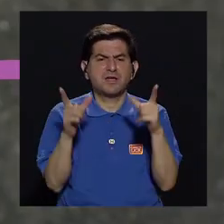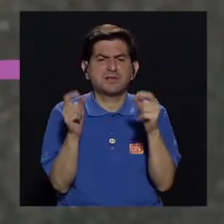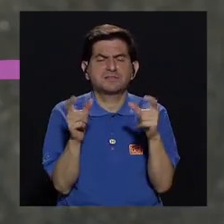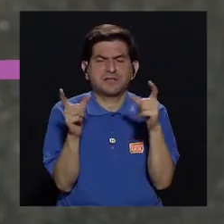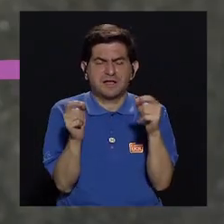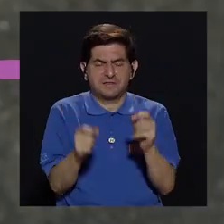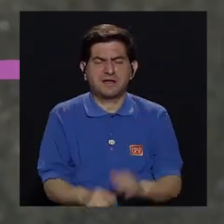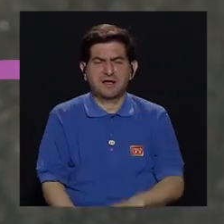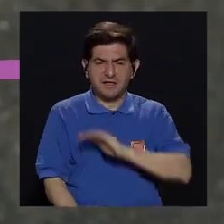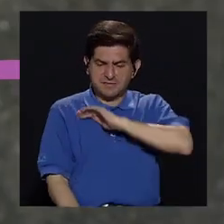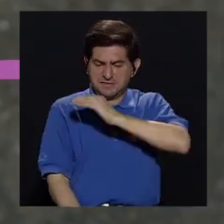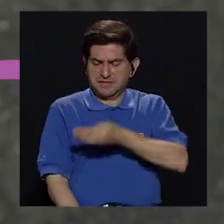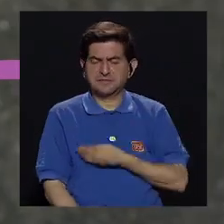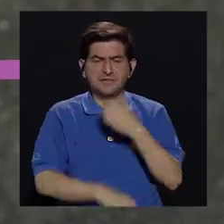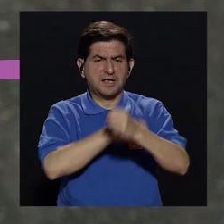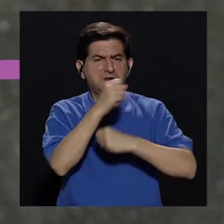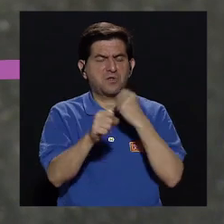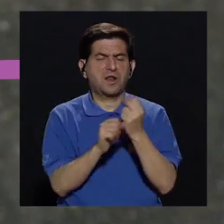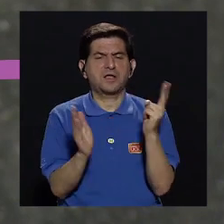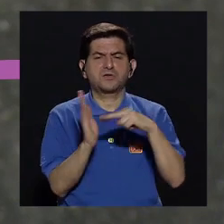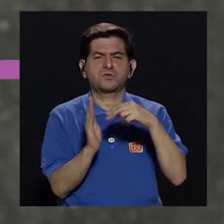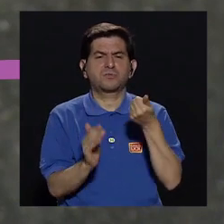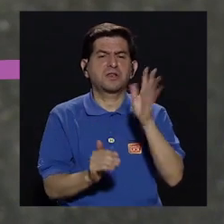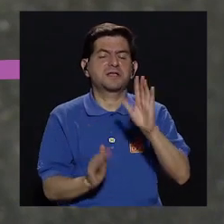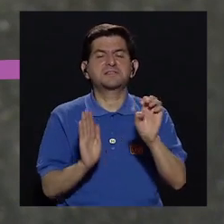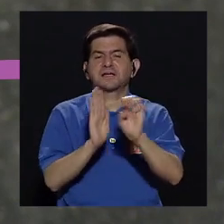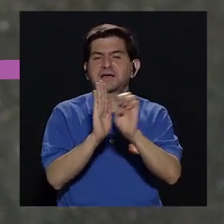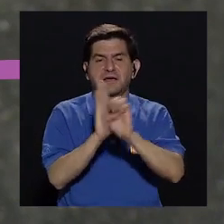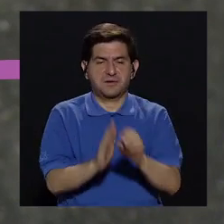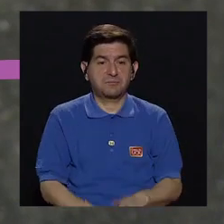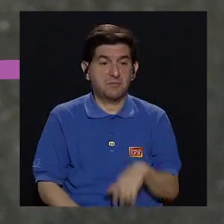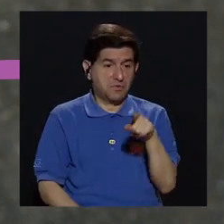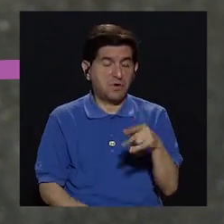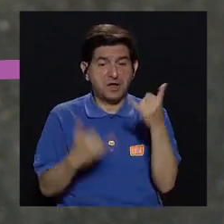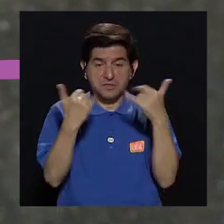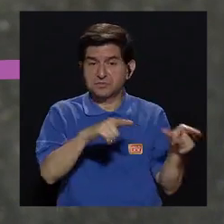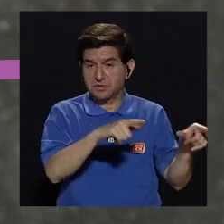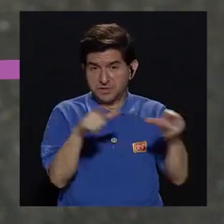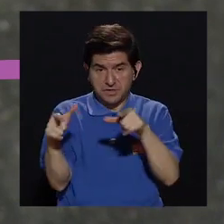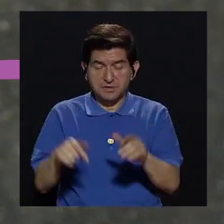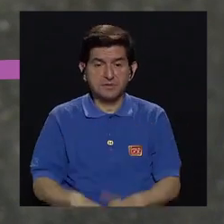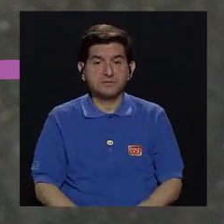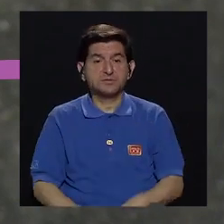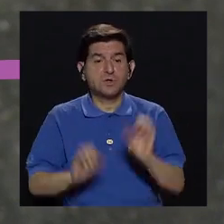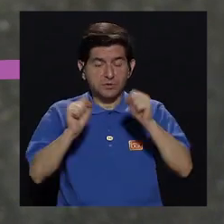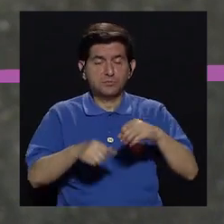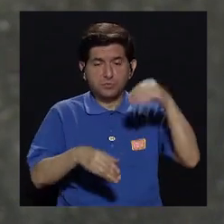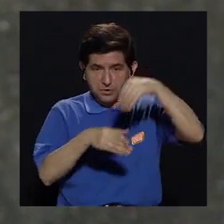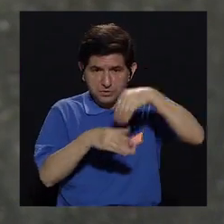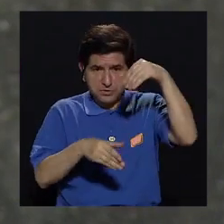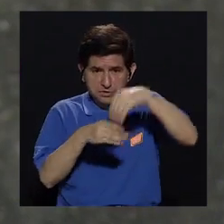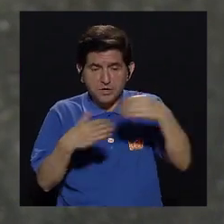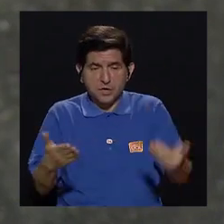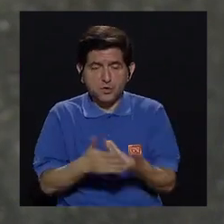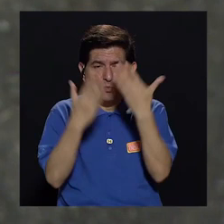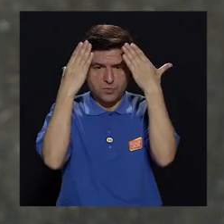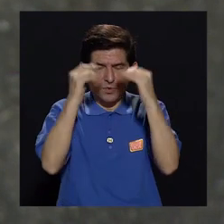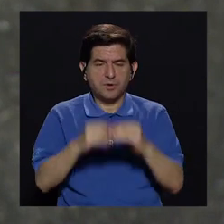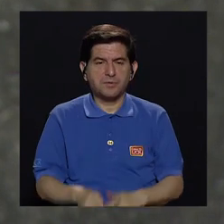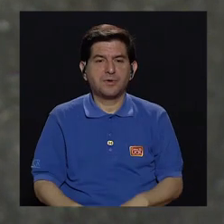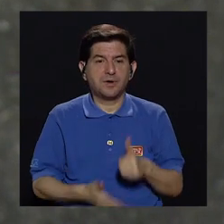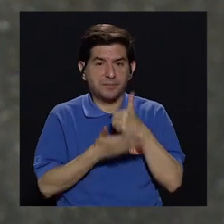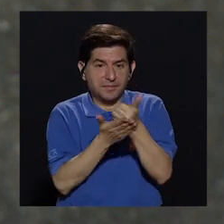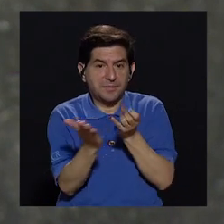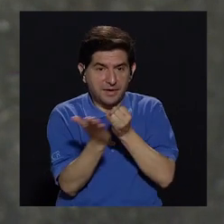año 2015, por decir algo. Entonces, eso ya está disponible y la idea es seguirlo alimentando con más y más datos al servicio